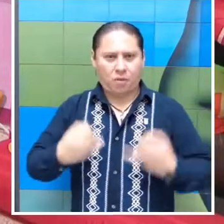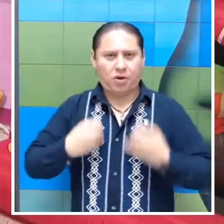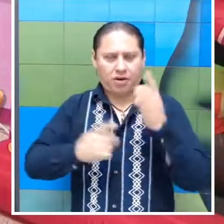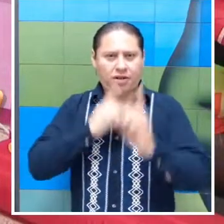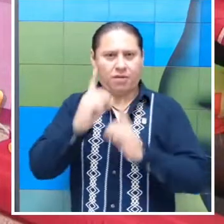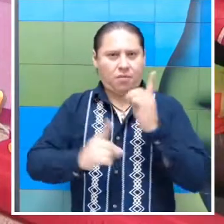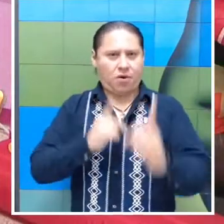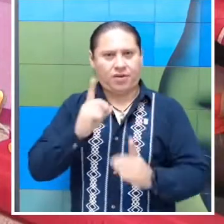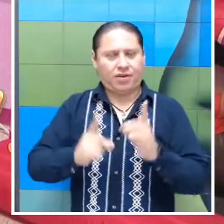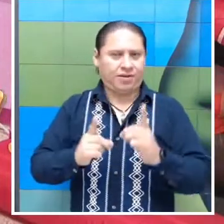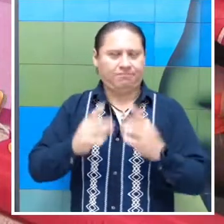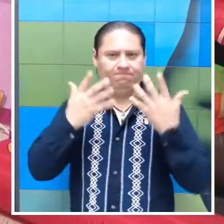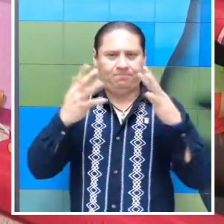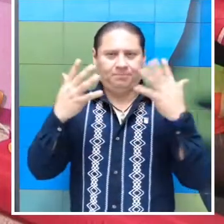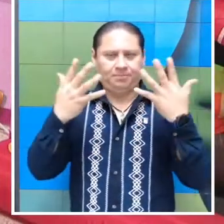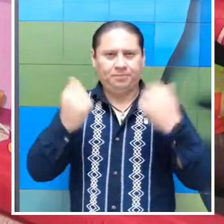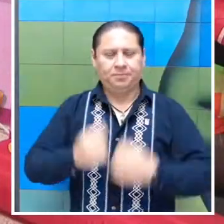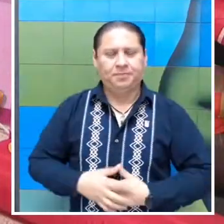y Deporte.